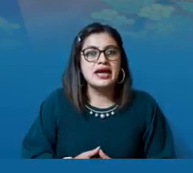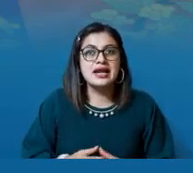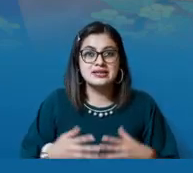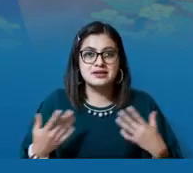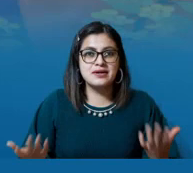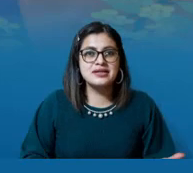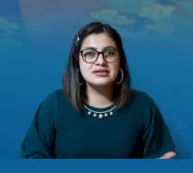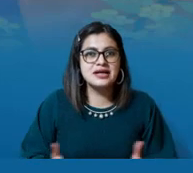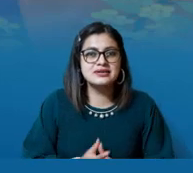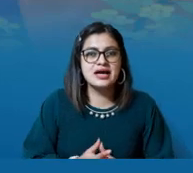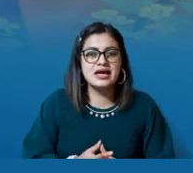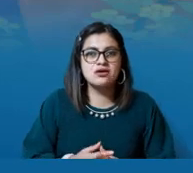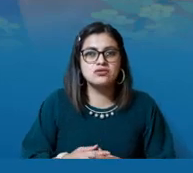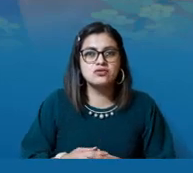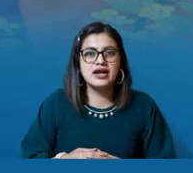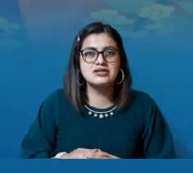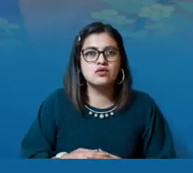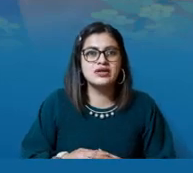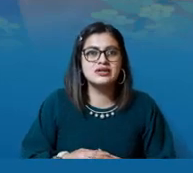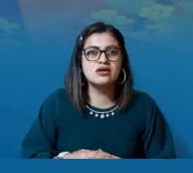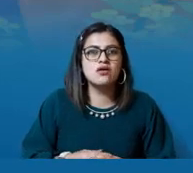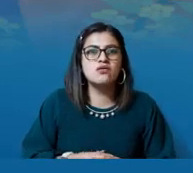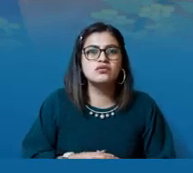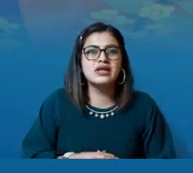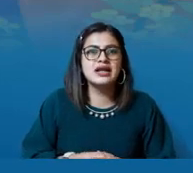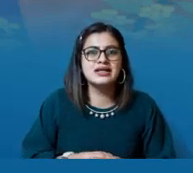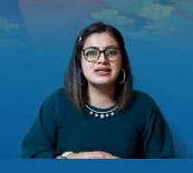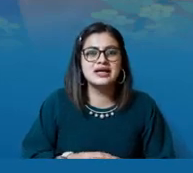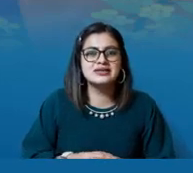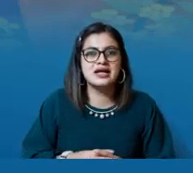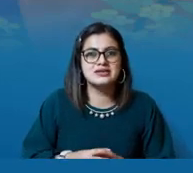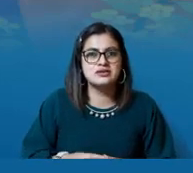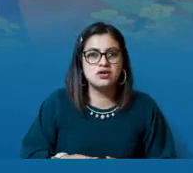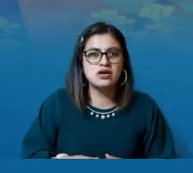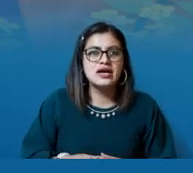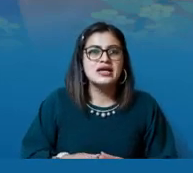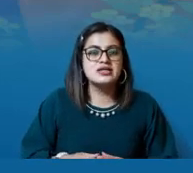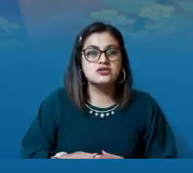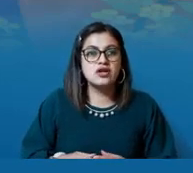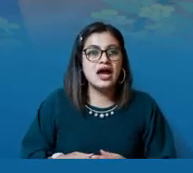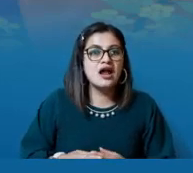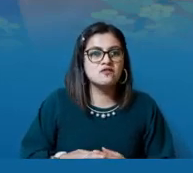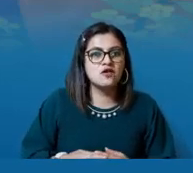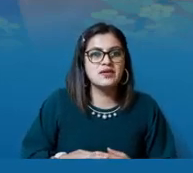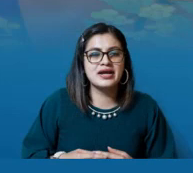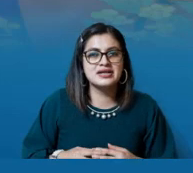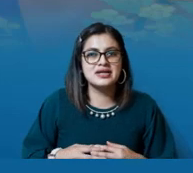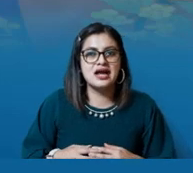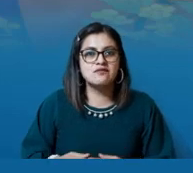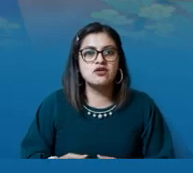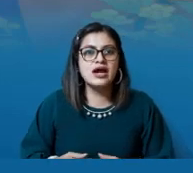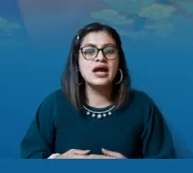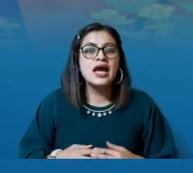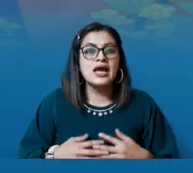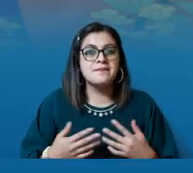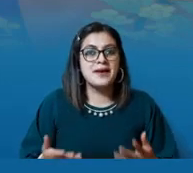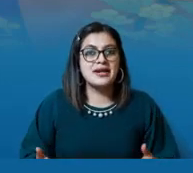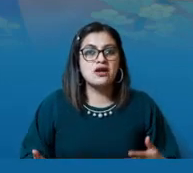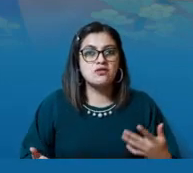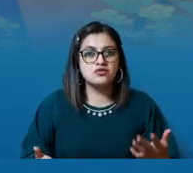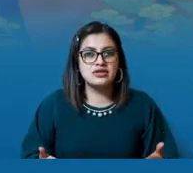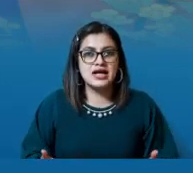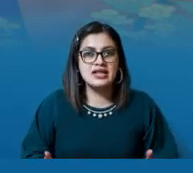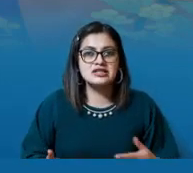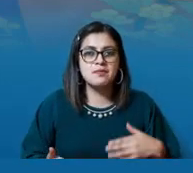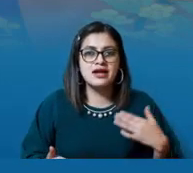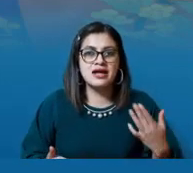aserrín. En la Semana Santa en Honduras cuenta con una linda tradición y son las alfombras que se elaboran en